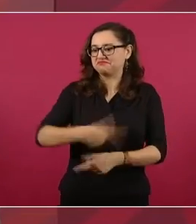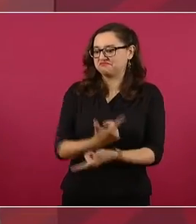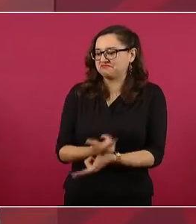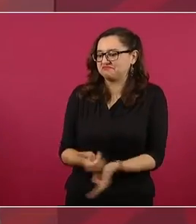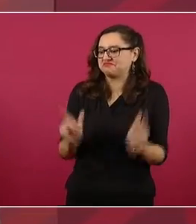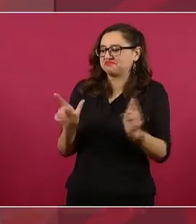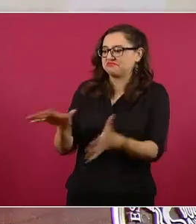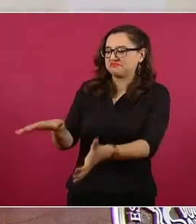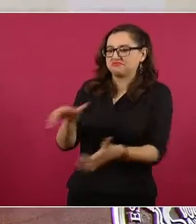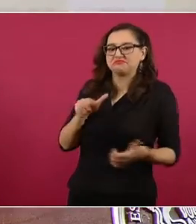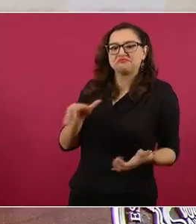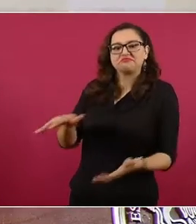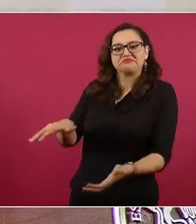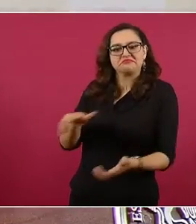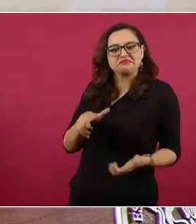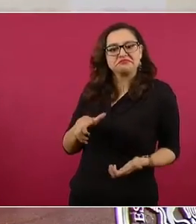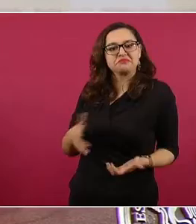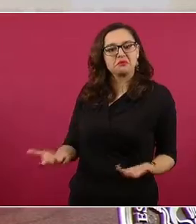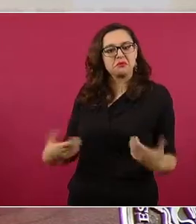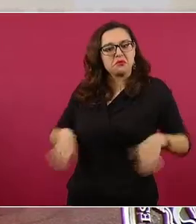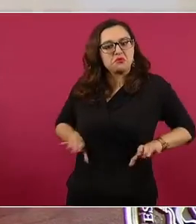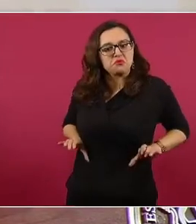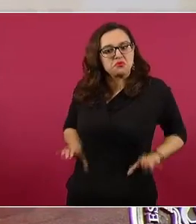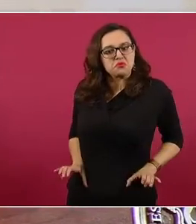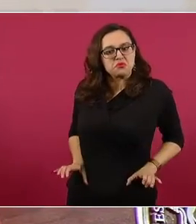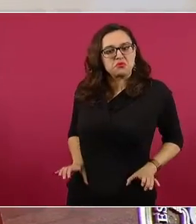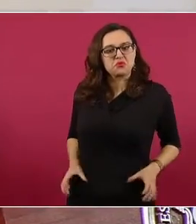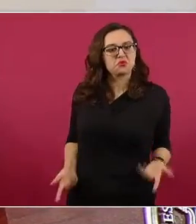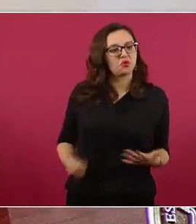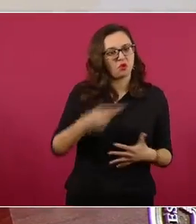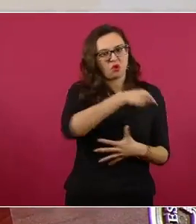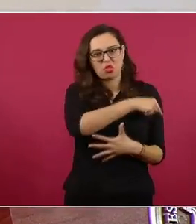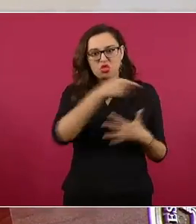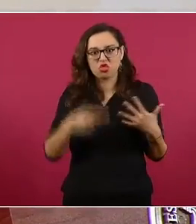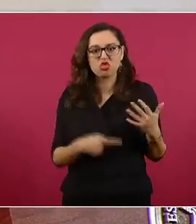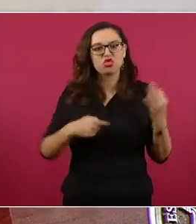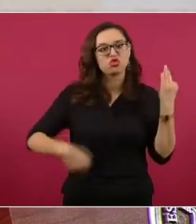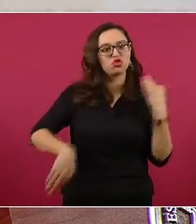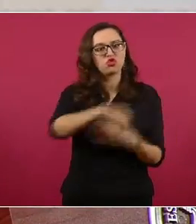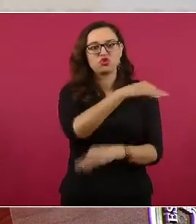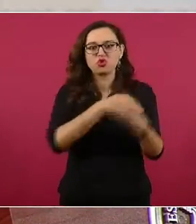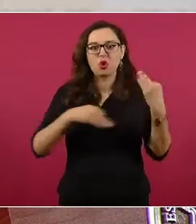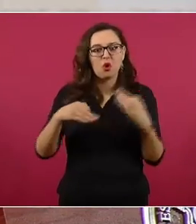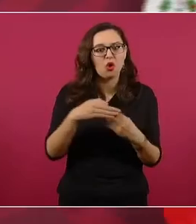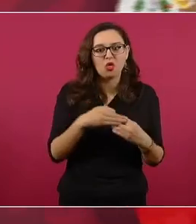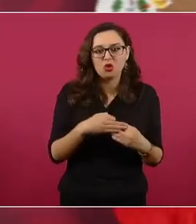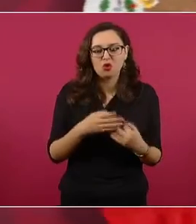y que iban a cubrir todos los campos. ¿Quiénes idearon